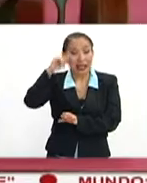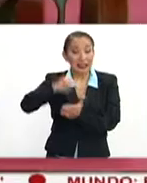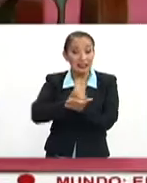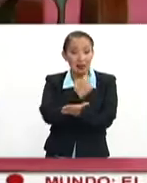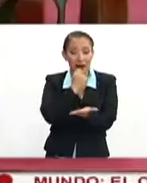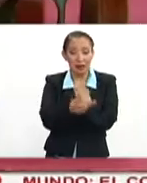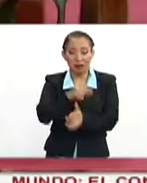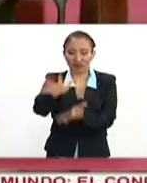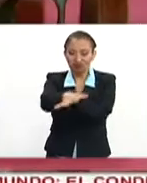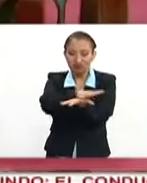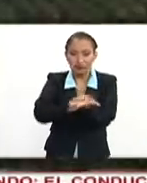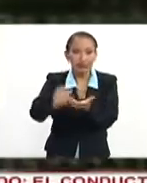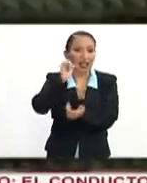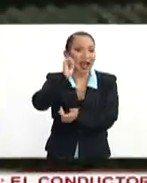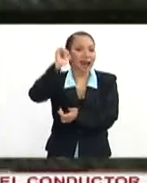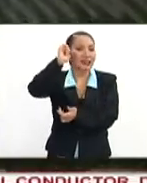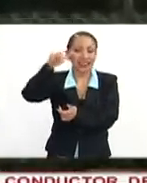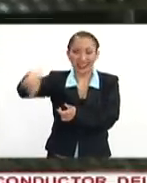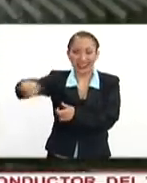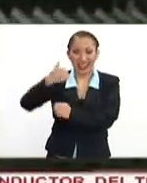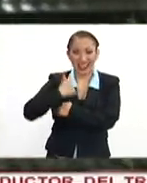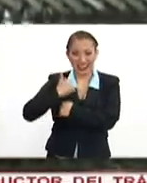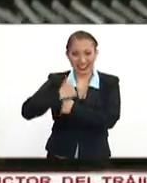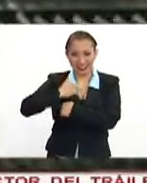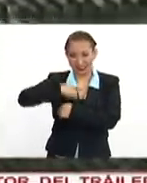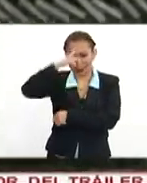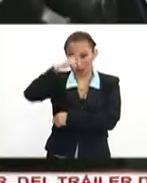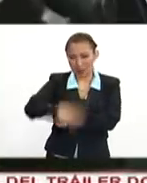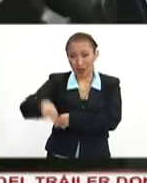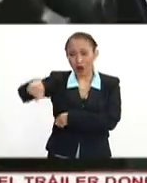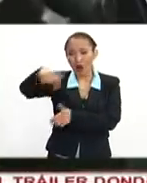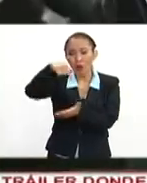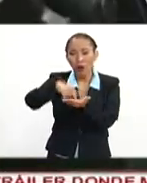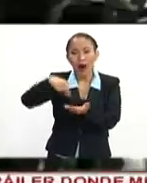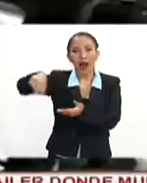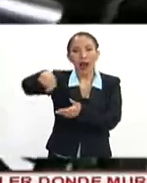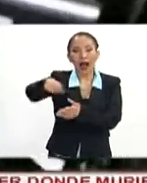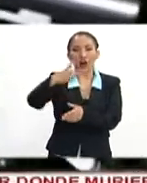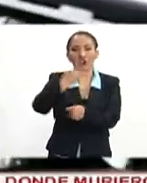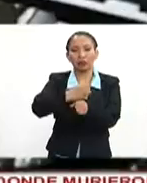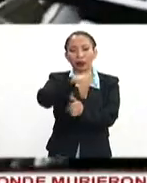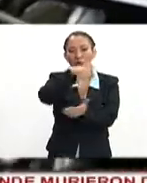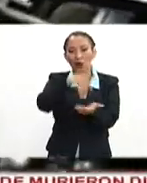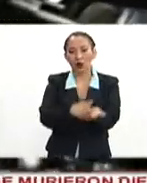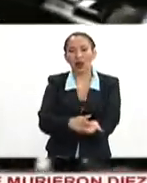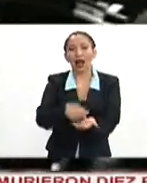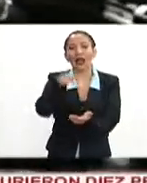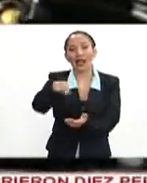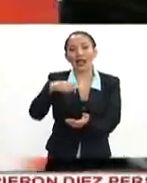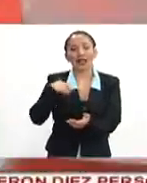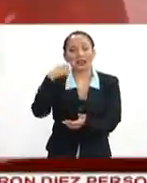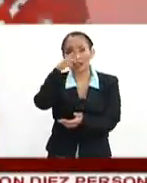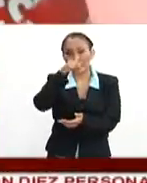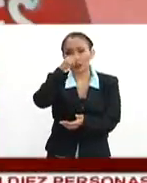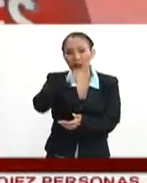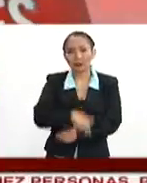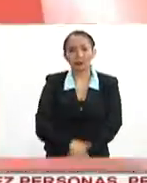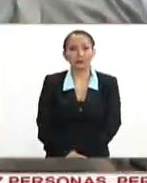Tamaulipas fueron destruidas ayer por elementos del ejército mexicano en las instalaciones de la 8ª Zona Militar en Reynosa.